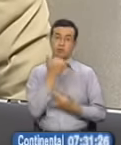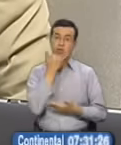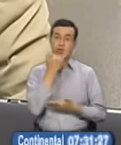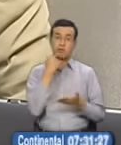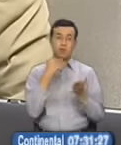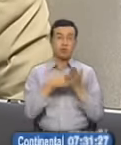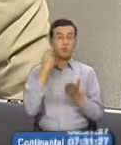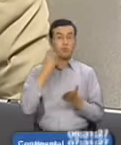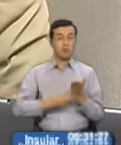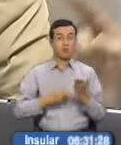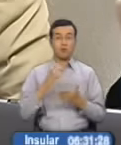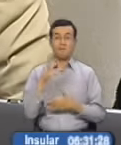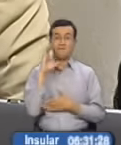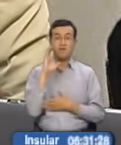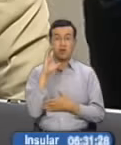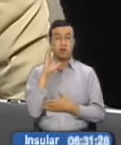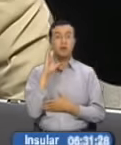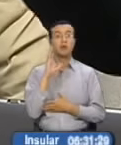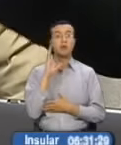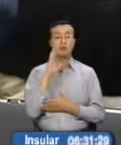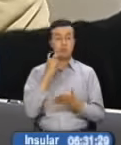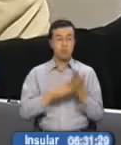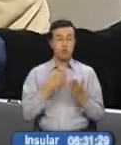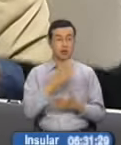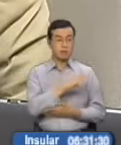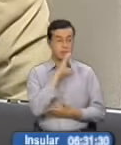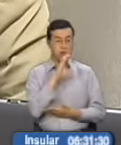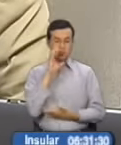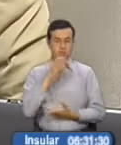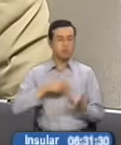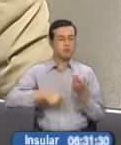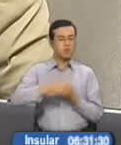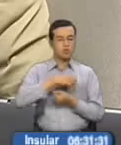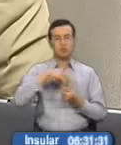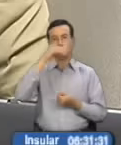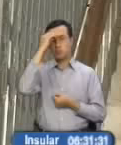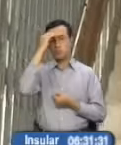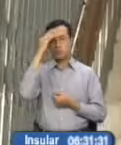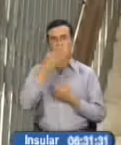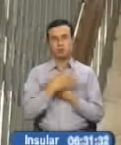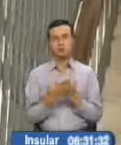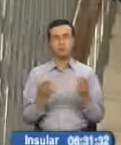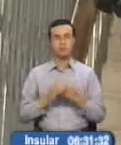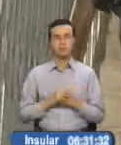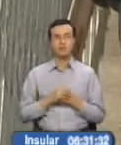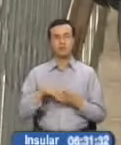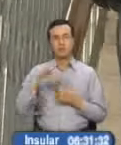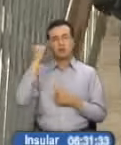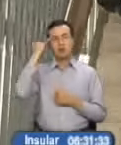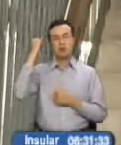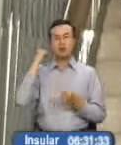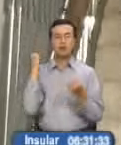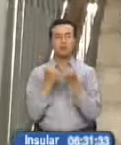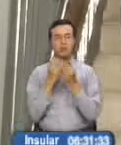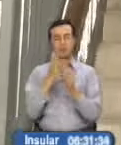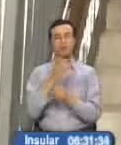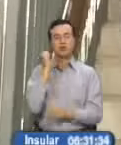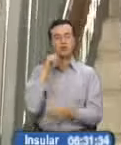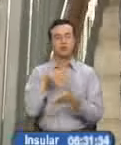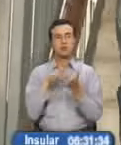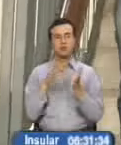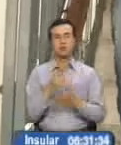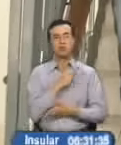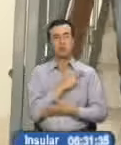ejemplo, altas multas que tienen que ser reinvertidas en el sistema de educación superior. Iniciativa que apoya la Federación de Estudiantes